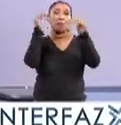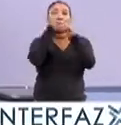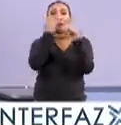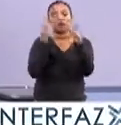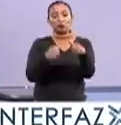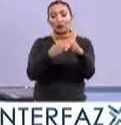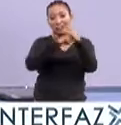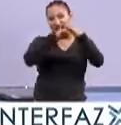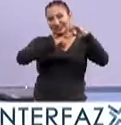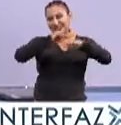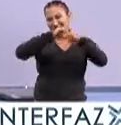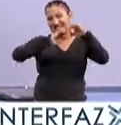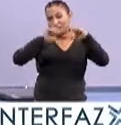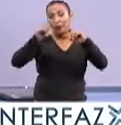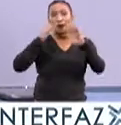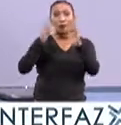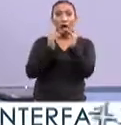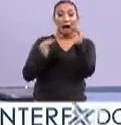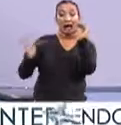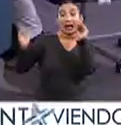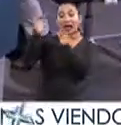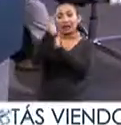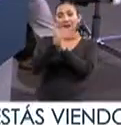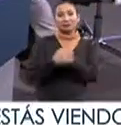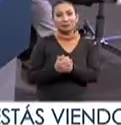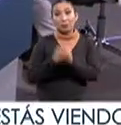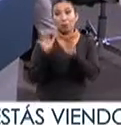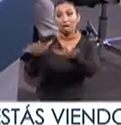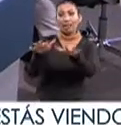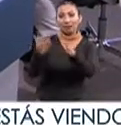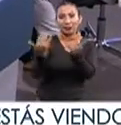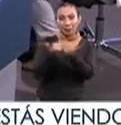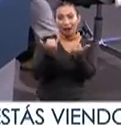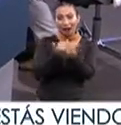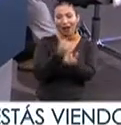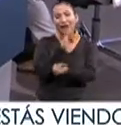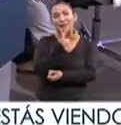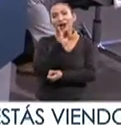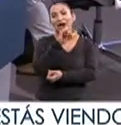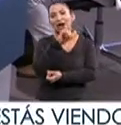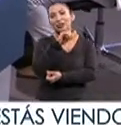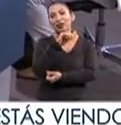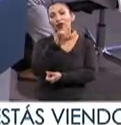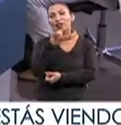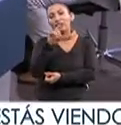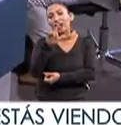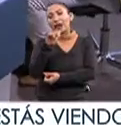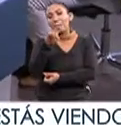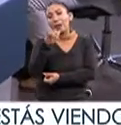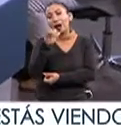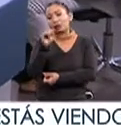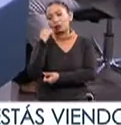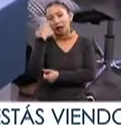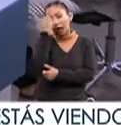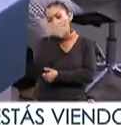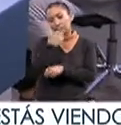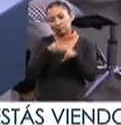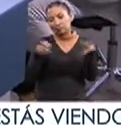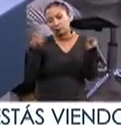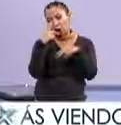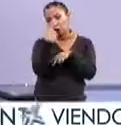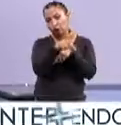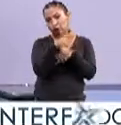su estructura, sino por la grandiosidad de una pirámide. Así es, Fernando del Paso, ya pues analizamos un